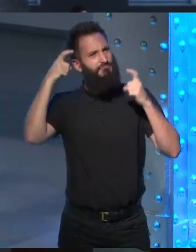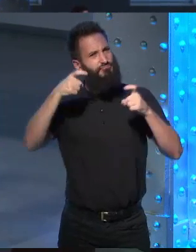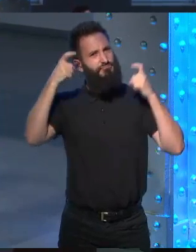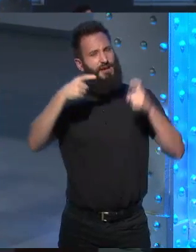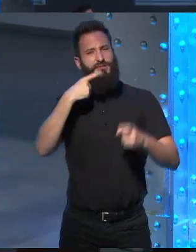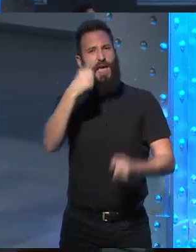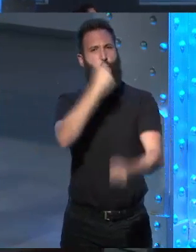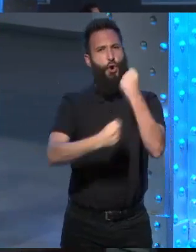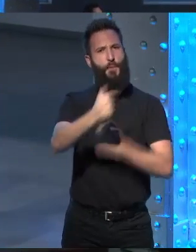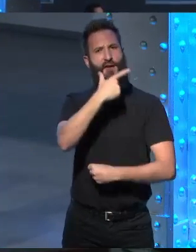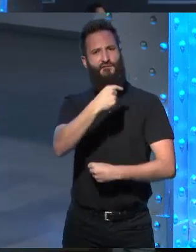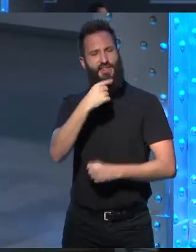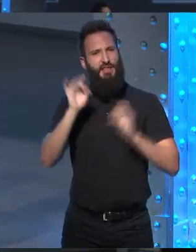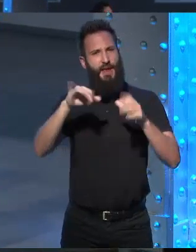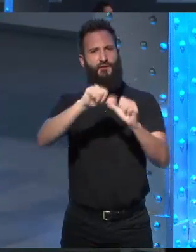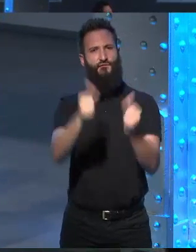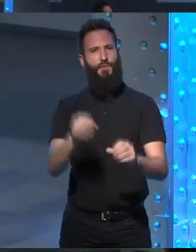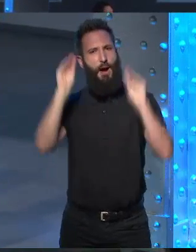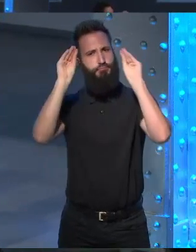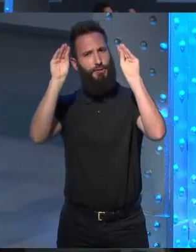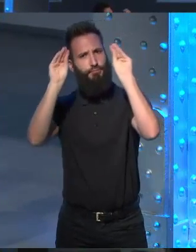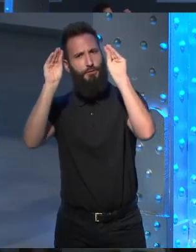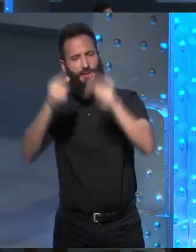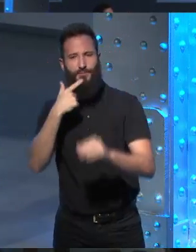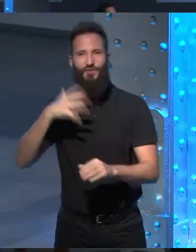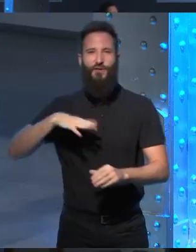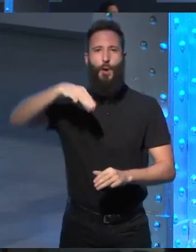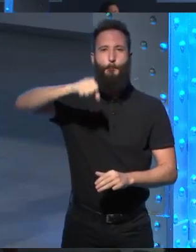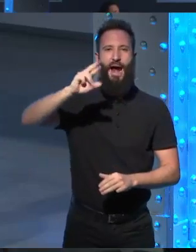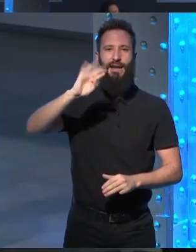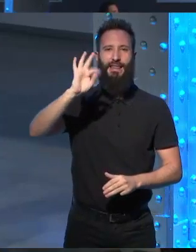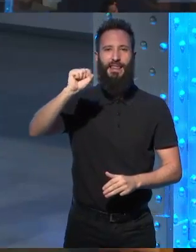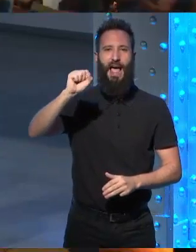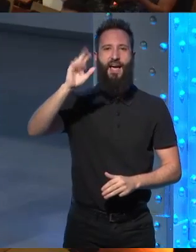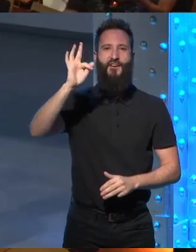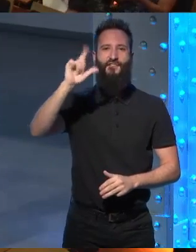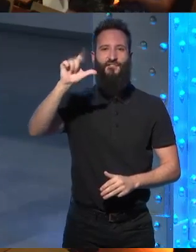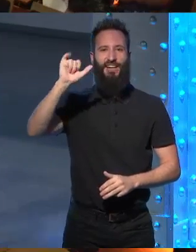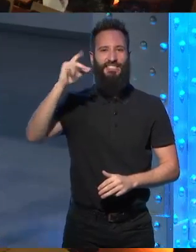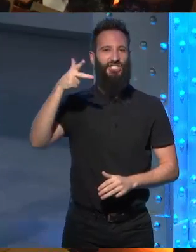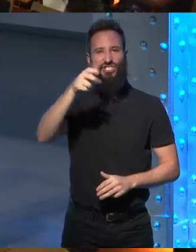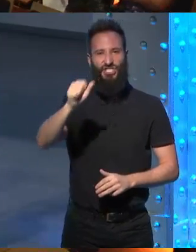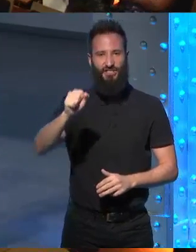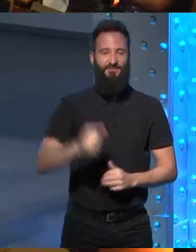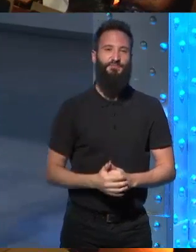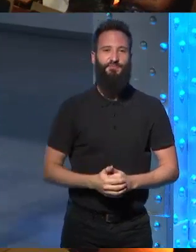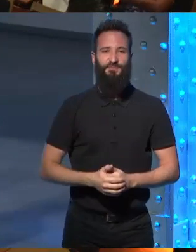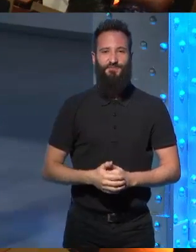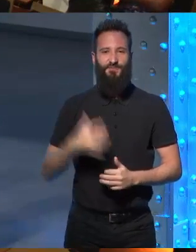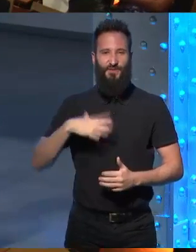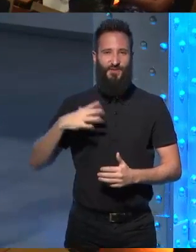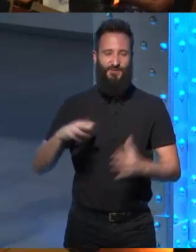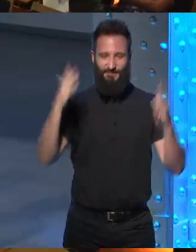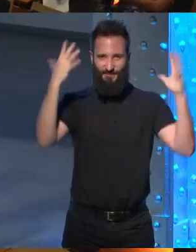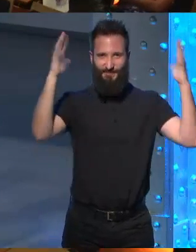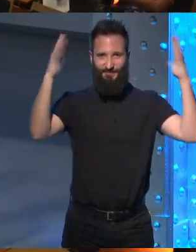de un modo pedagógico. Marta Flick, por favor, que venga con nosotros. Un aplauso para ella. ¿Aquí? Claro, bueno, donde quieras. Hola, ¿qué